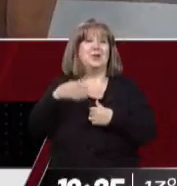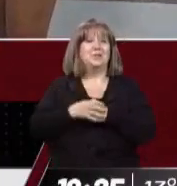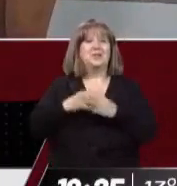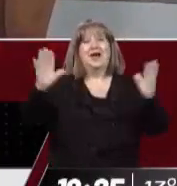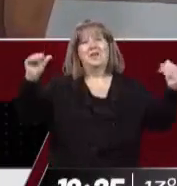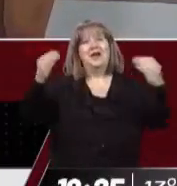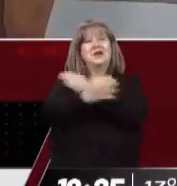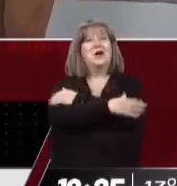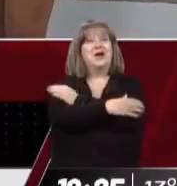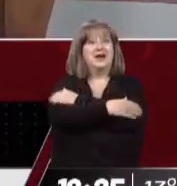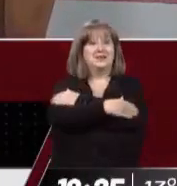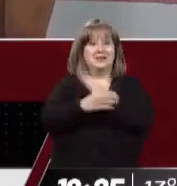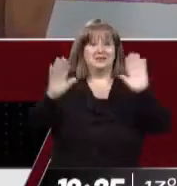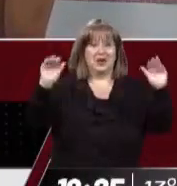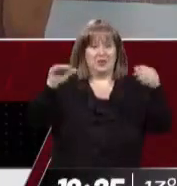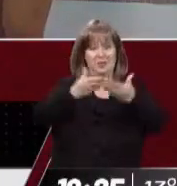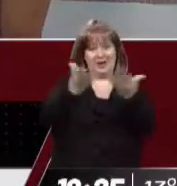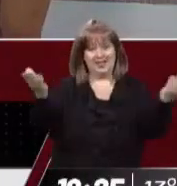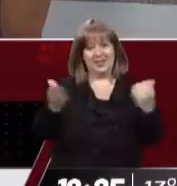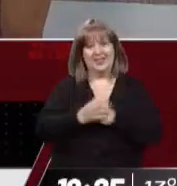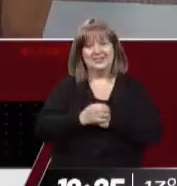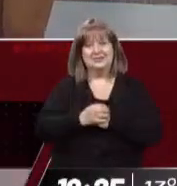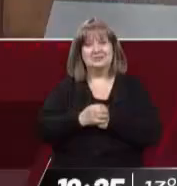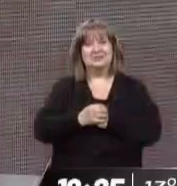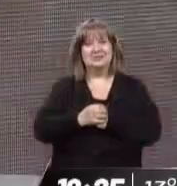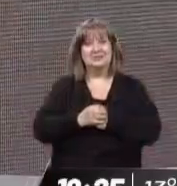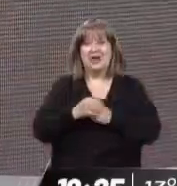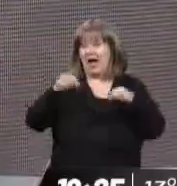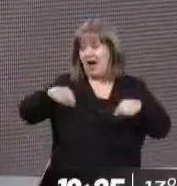abrazo grande. Chao. Para vos y para todos. Muy bien, hasta ahí entonces, el día de la primavera aquí en Mendoza.